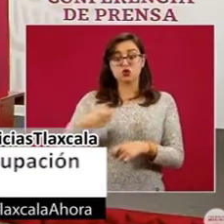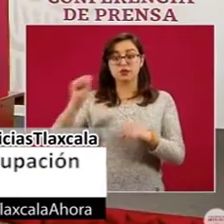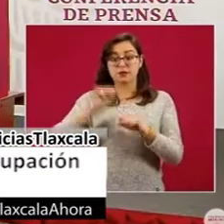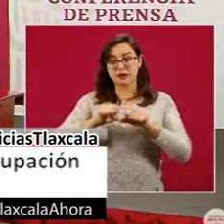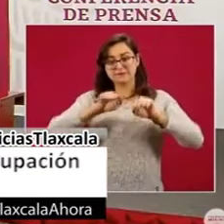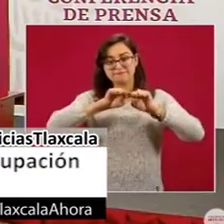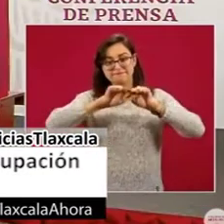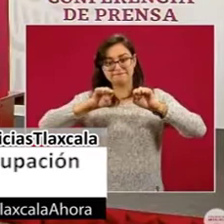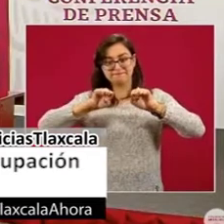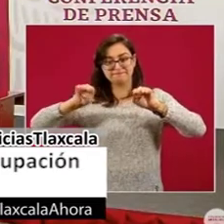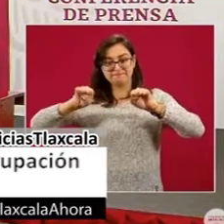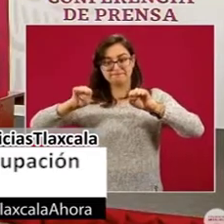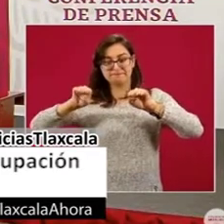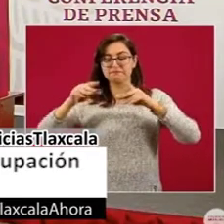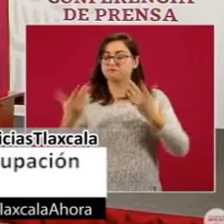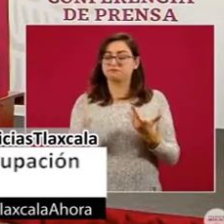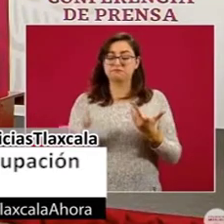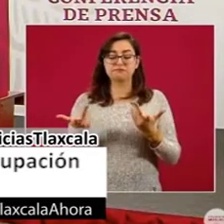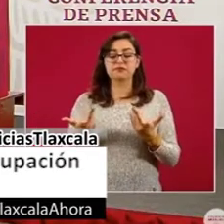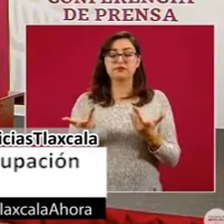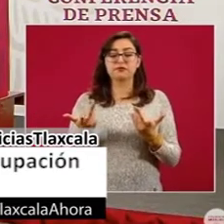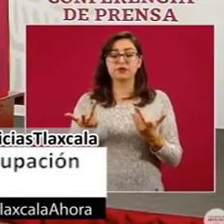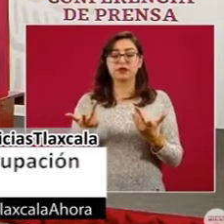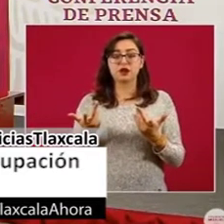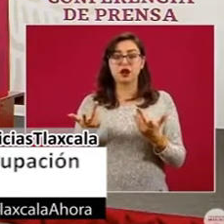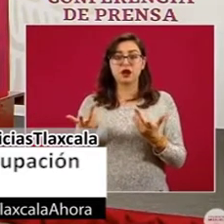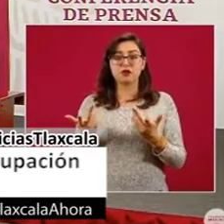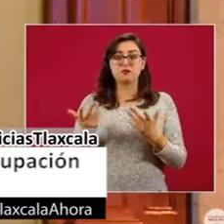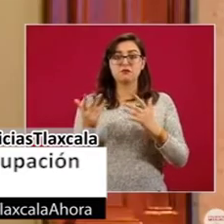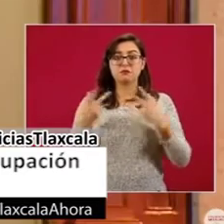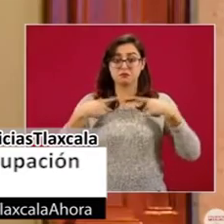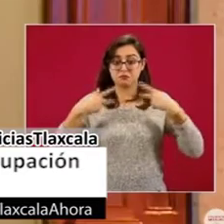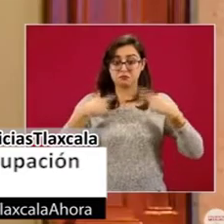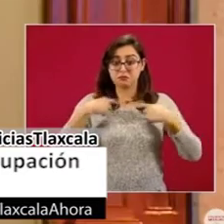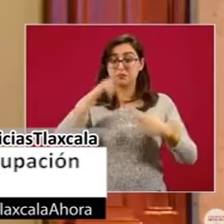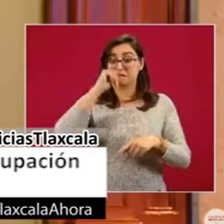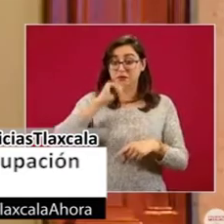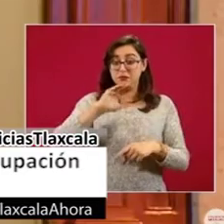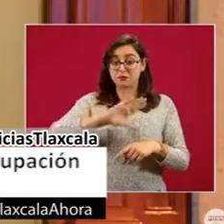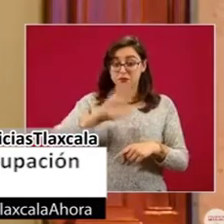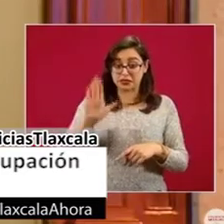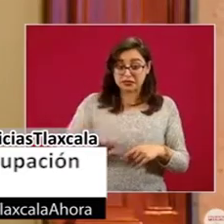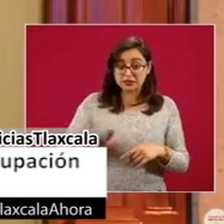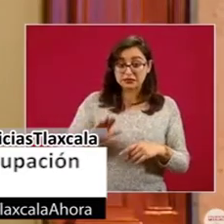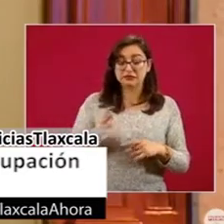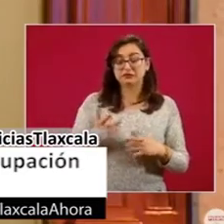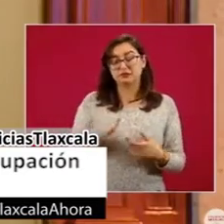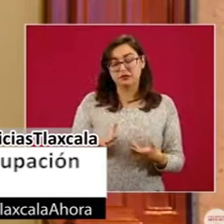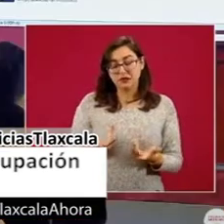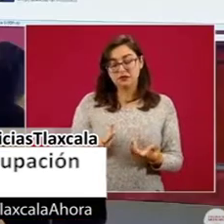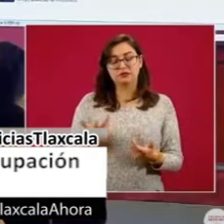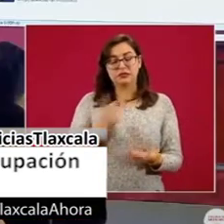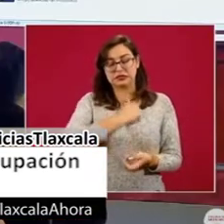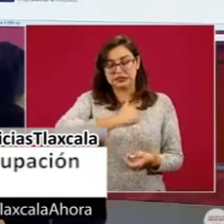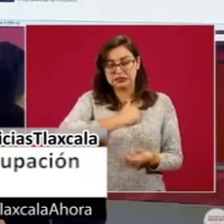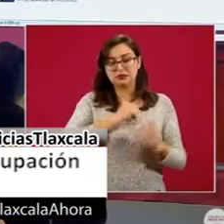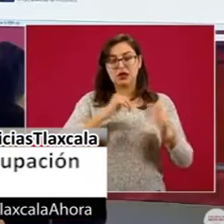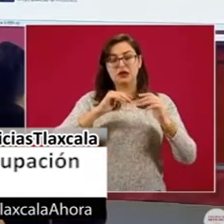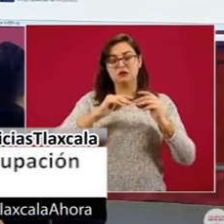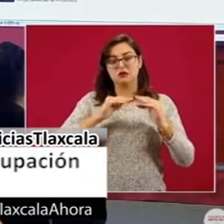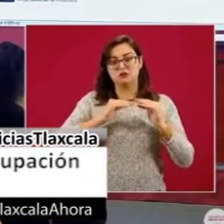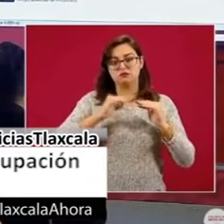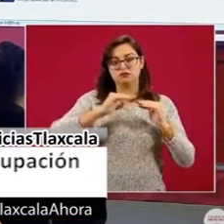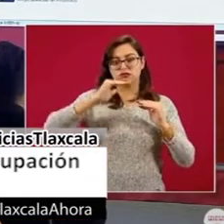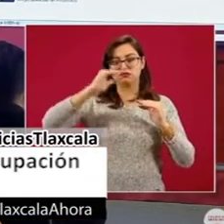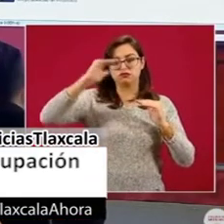ellas Chihuahua, Ciudad de México, Zacatecas, Nuevo León, Coahuila y Durango, señaló José Luis Alomía, director general de Epidemiología. Sobre